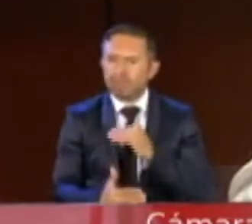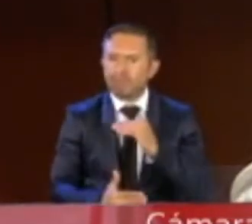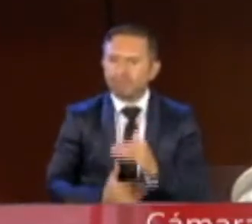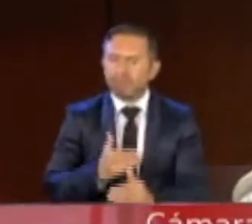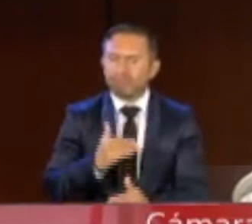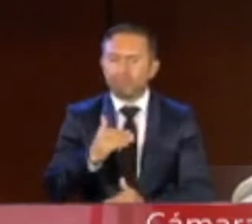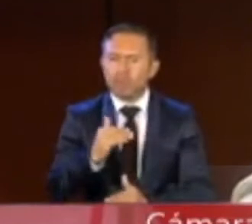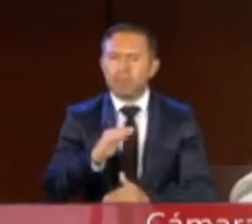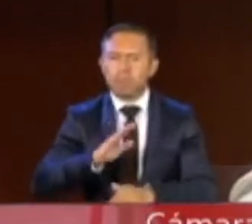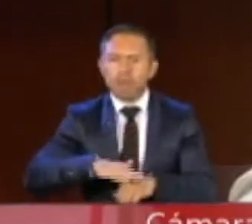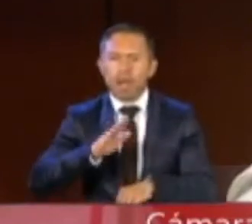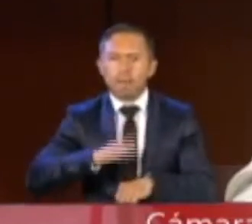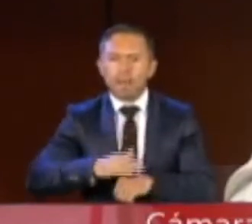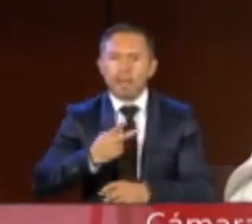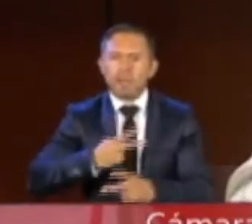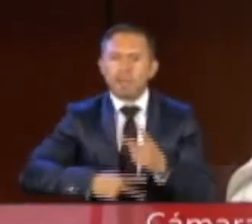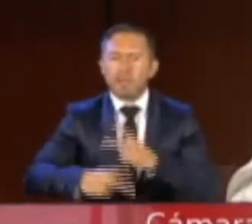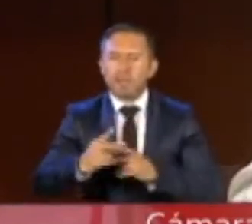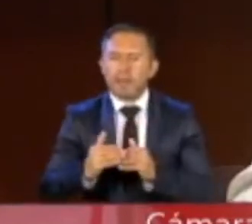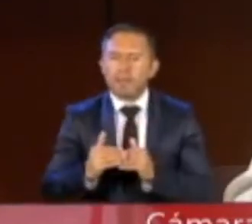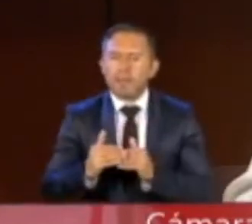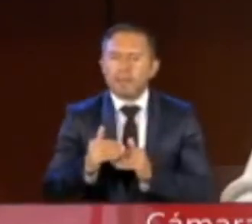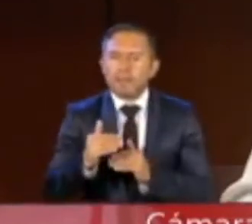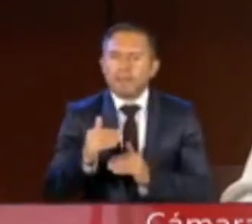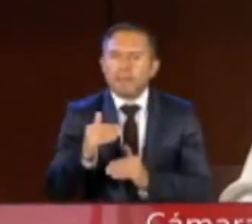y esto en los tiempos de pandemia, dijo el